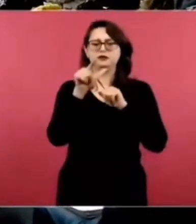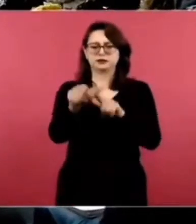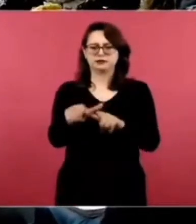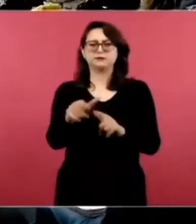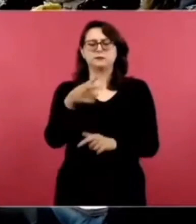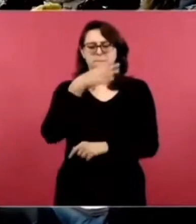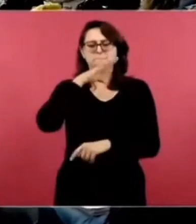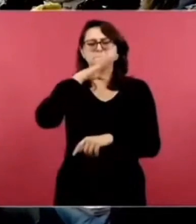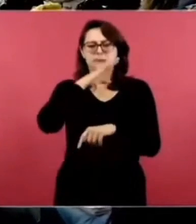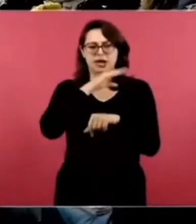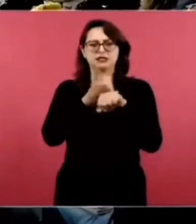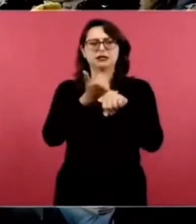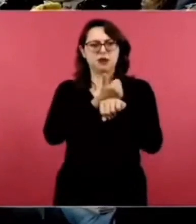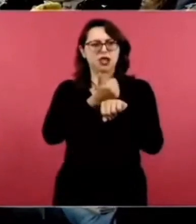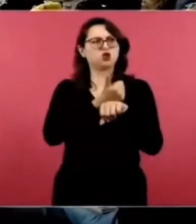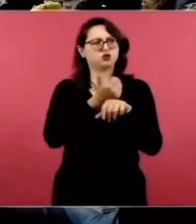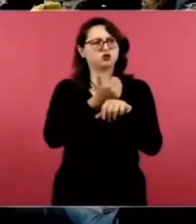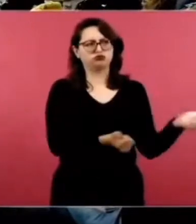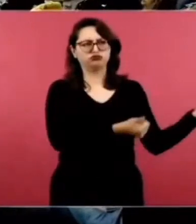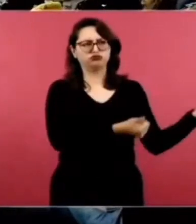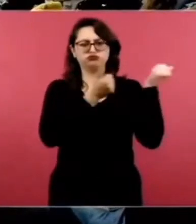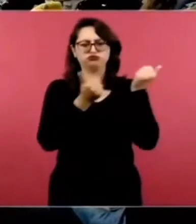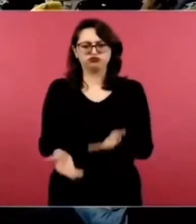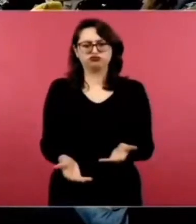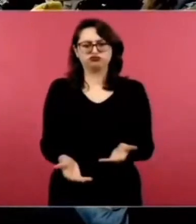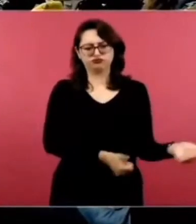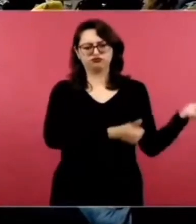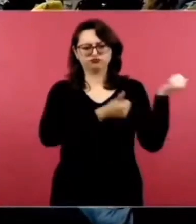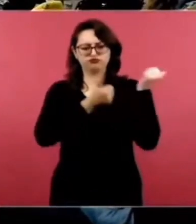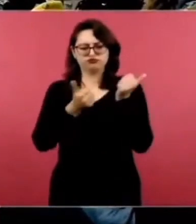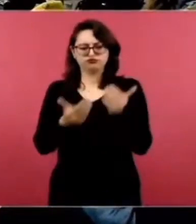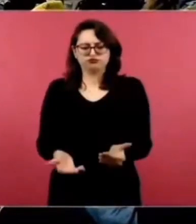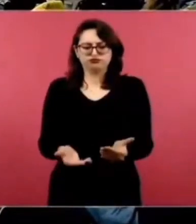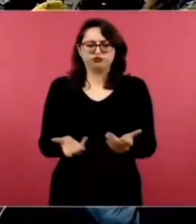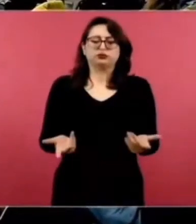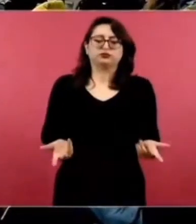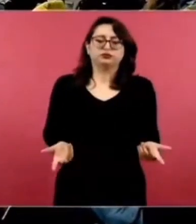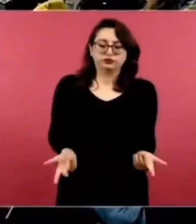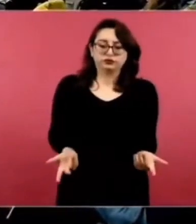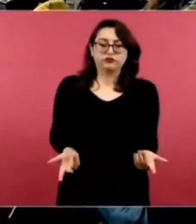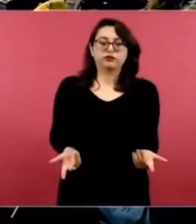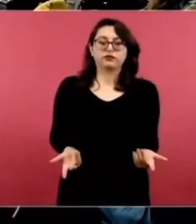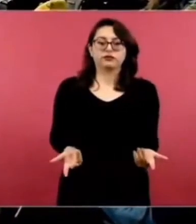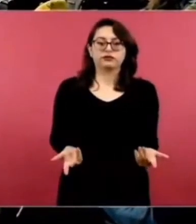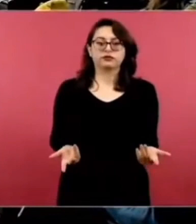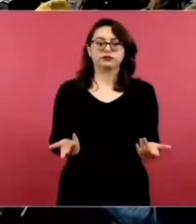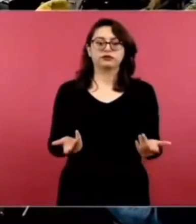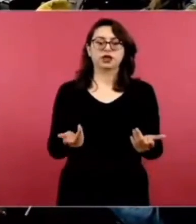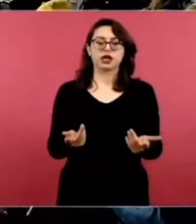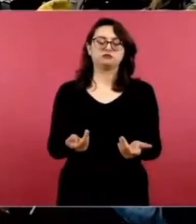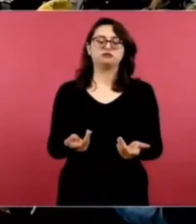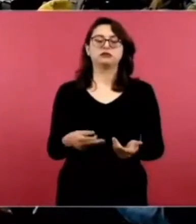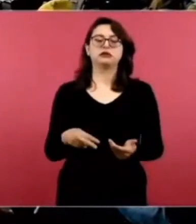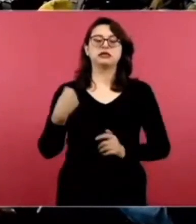amarillo, que se considera por algunos maíz